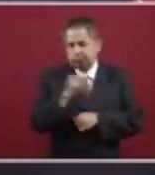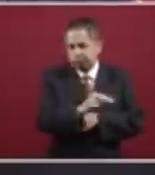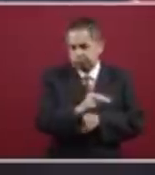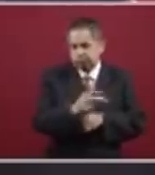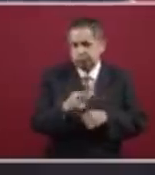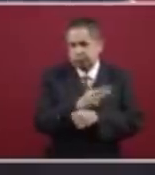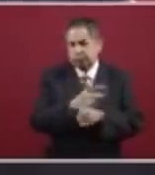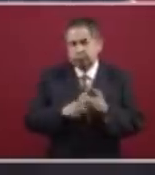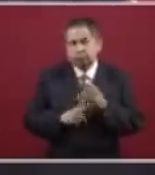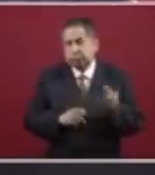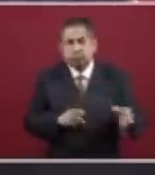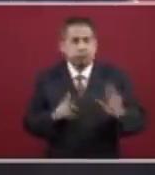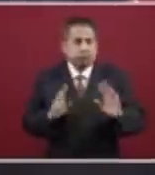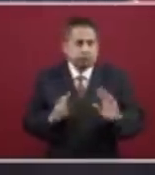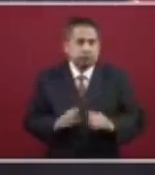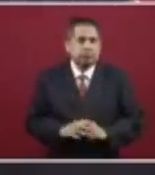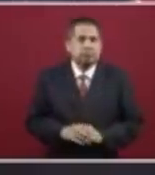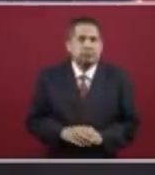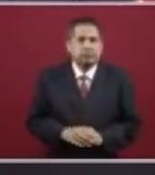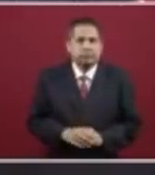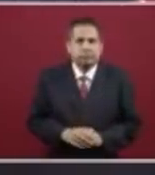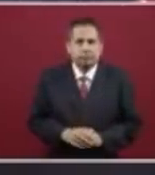este asunto.